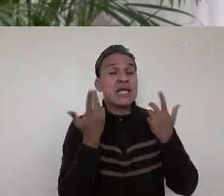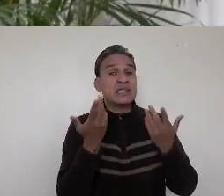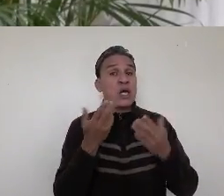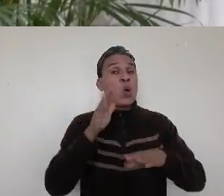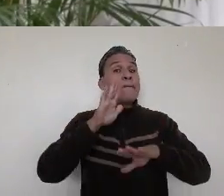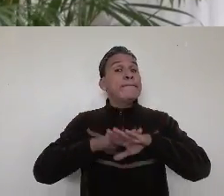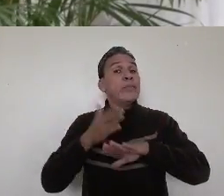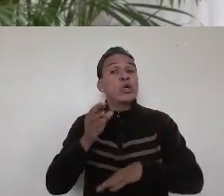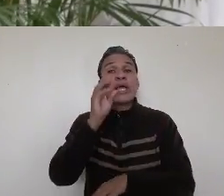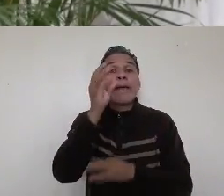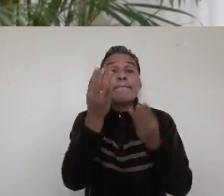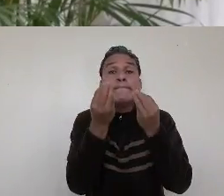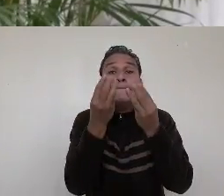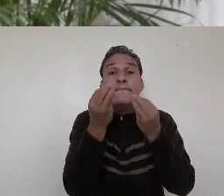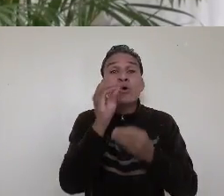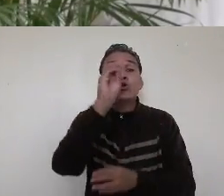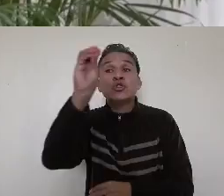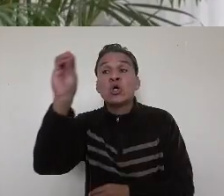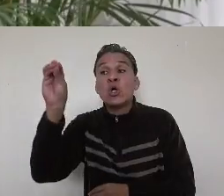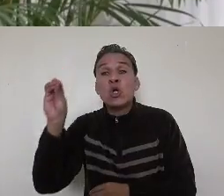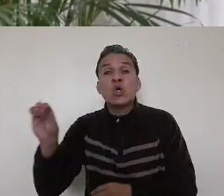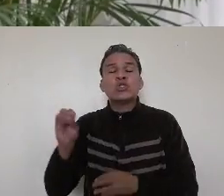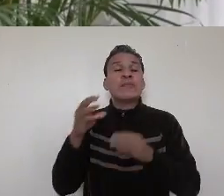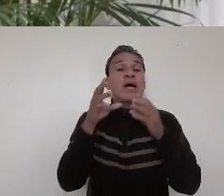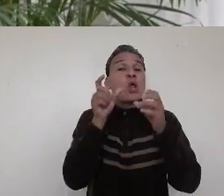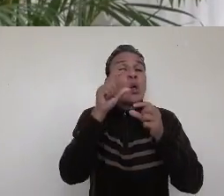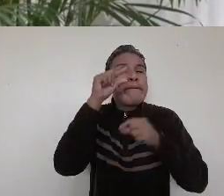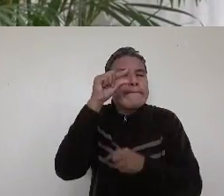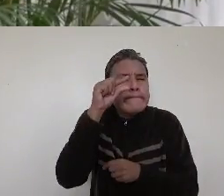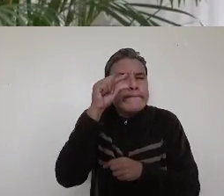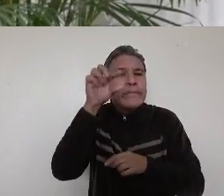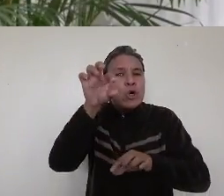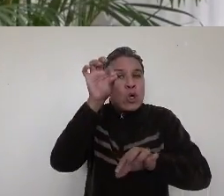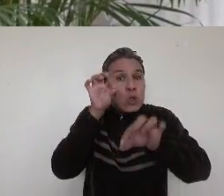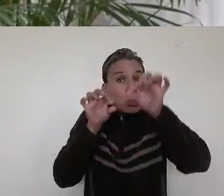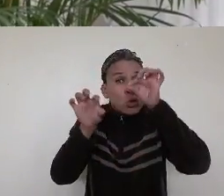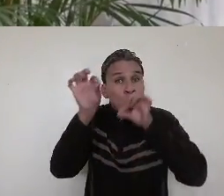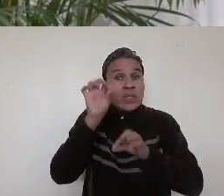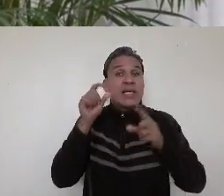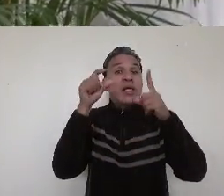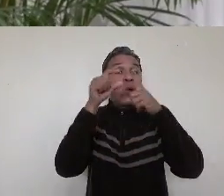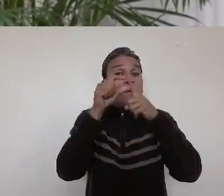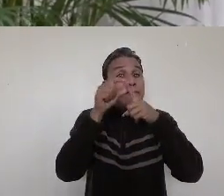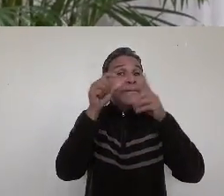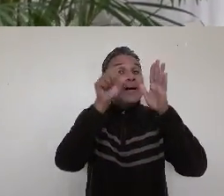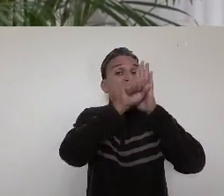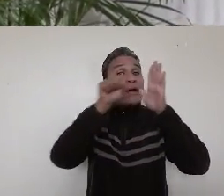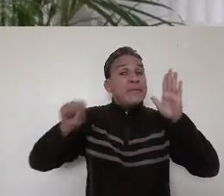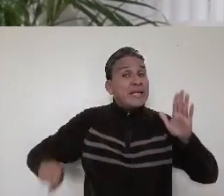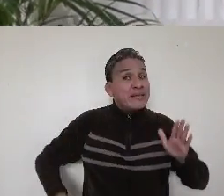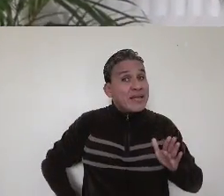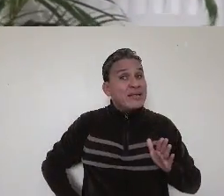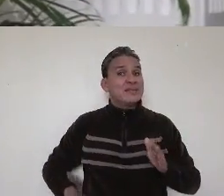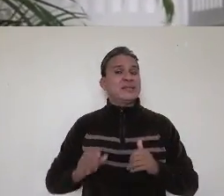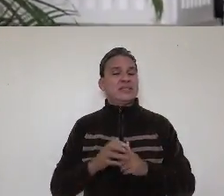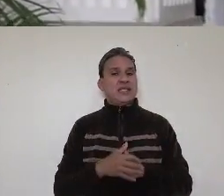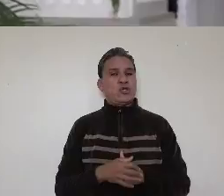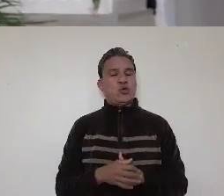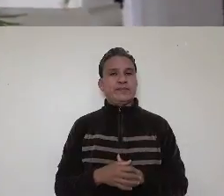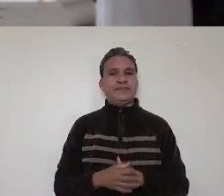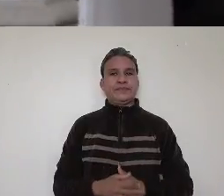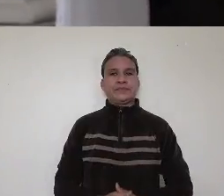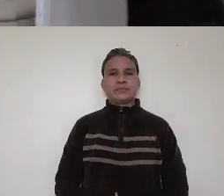llamados y pocos los escogidos. Palabra del Señor. Gloria a ti, Señor